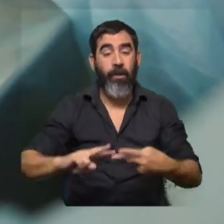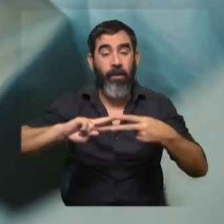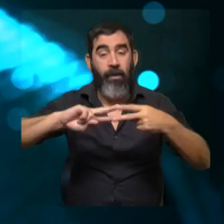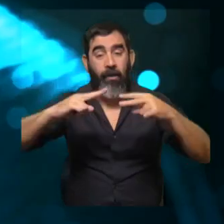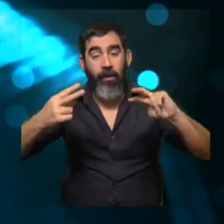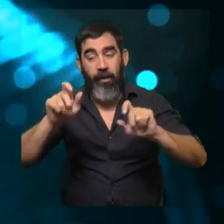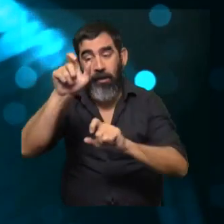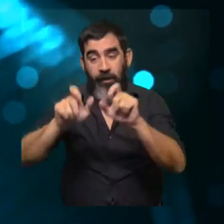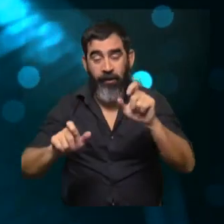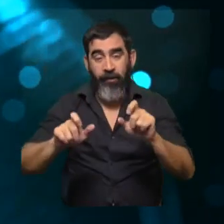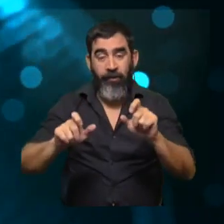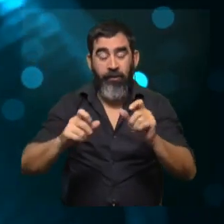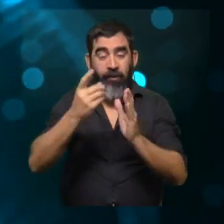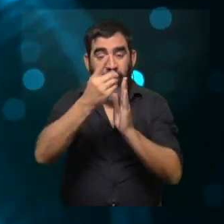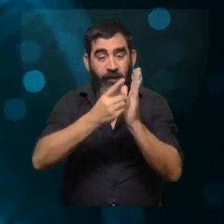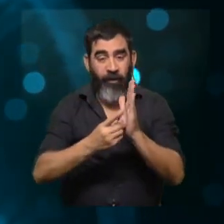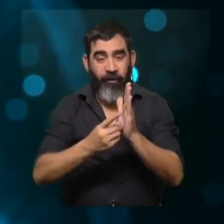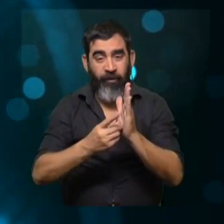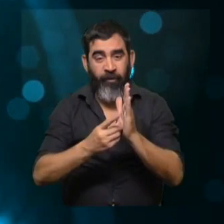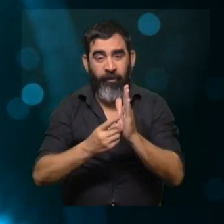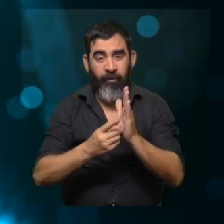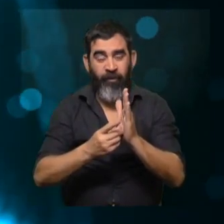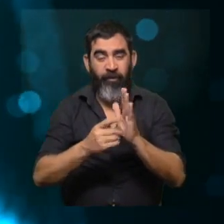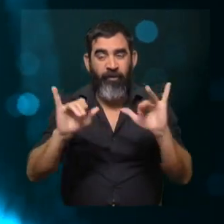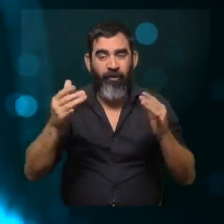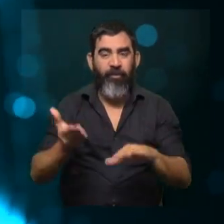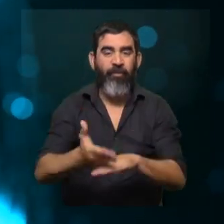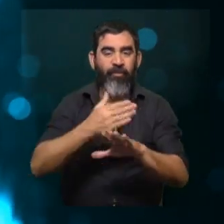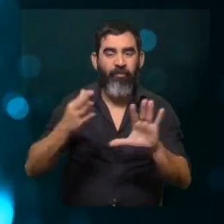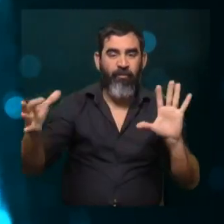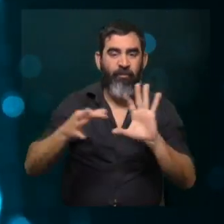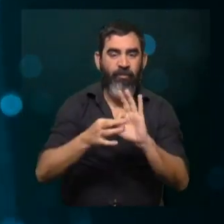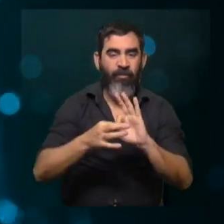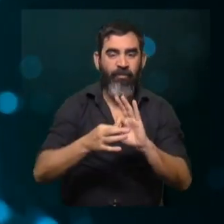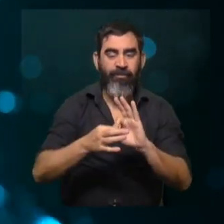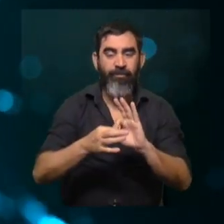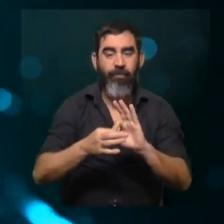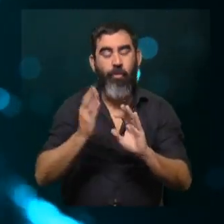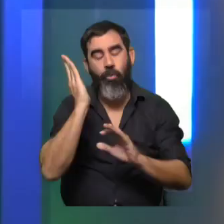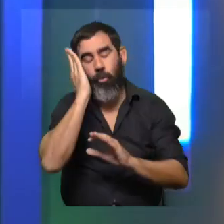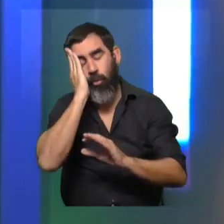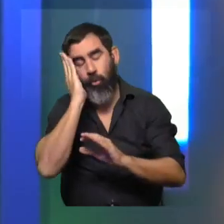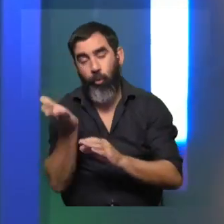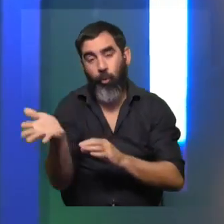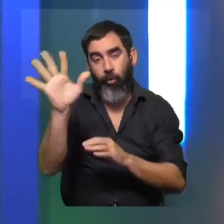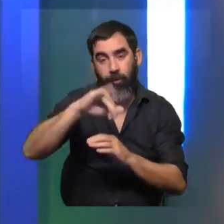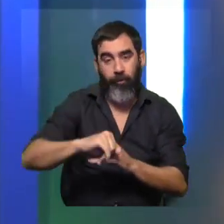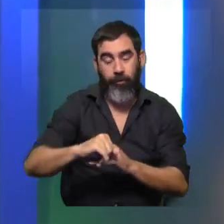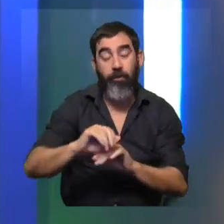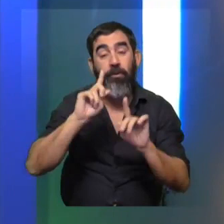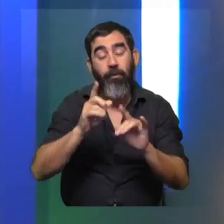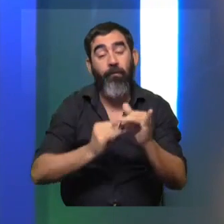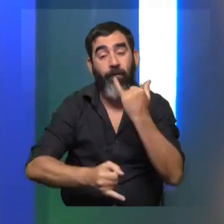estas personas, de variantes genéticas que ya previamente se habían asociado a dormir siesta frecuentemente. Usamos datos